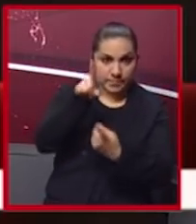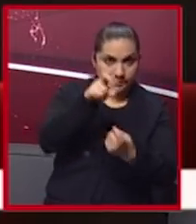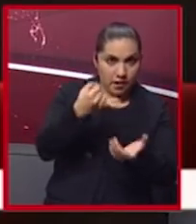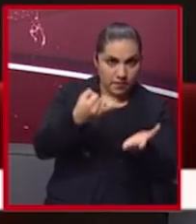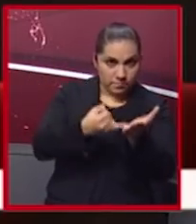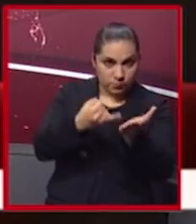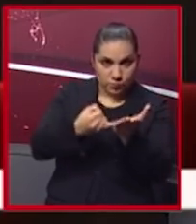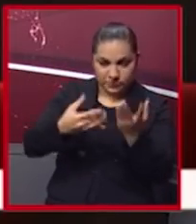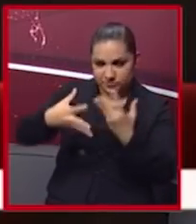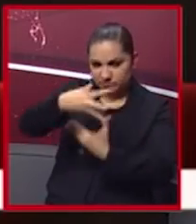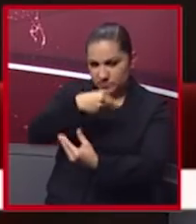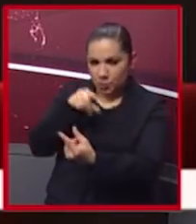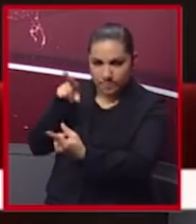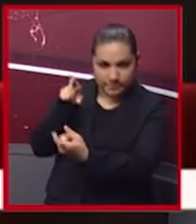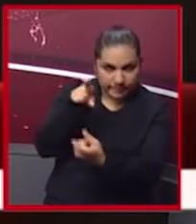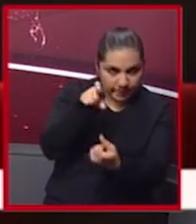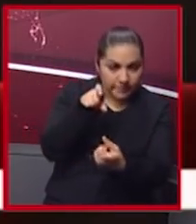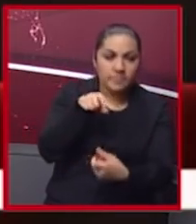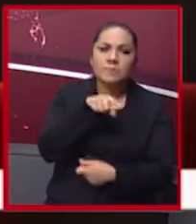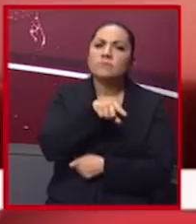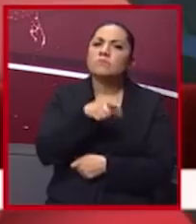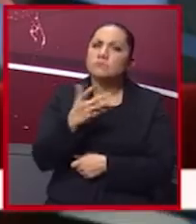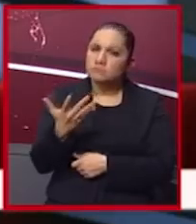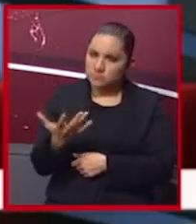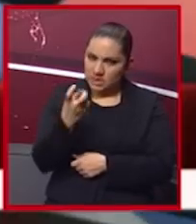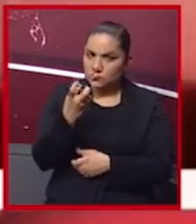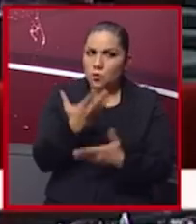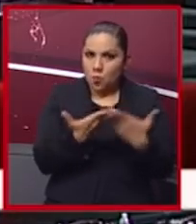vamos a tratar de fiscalizar mejor.